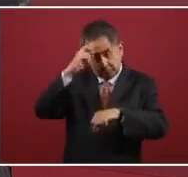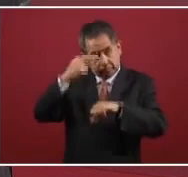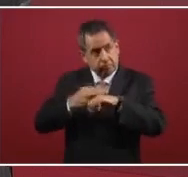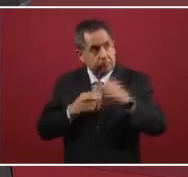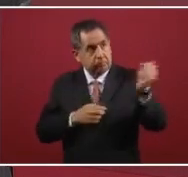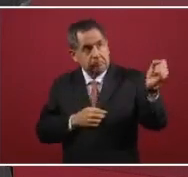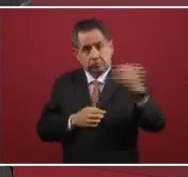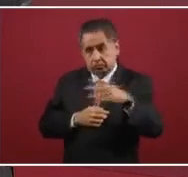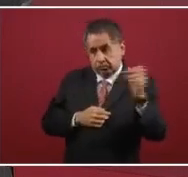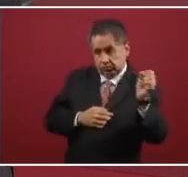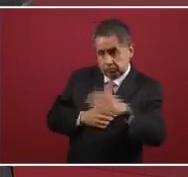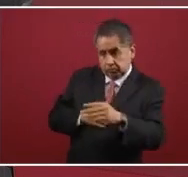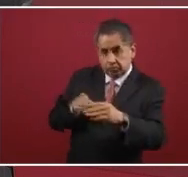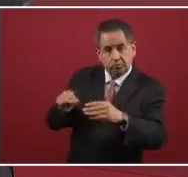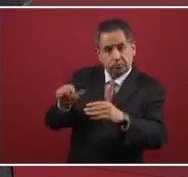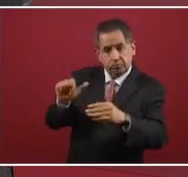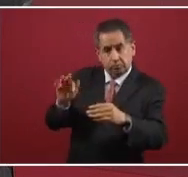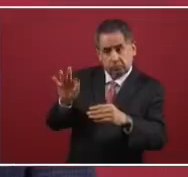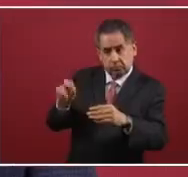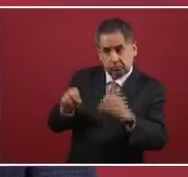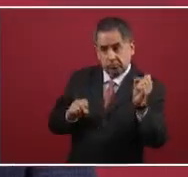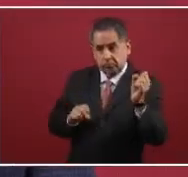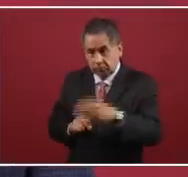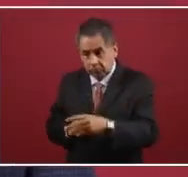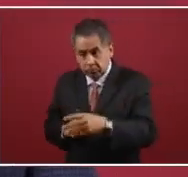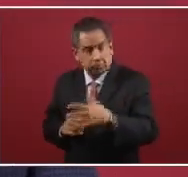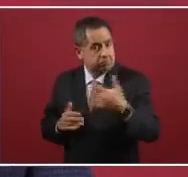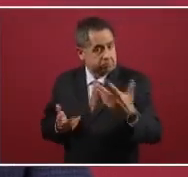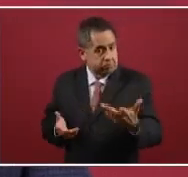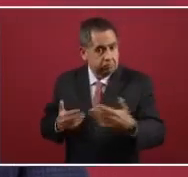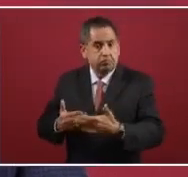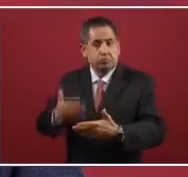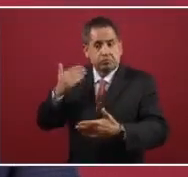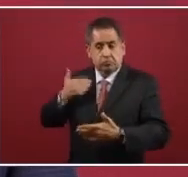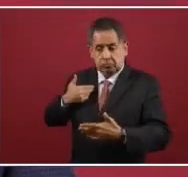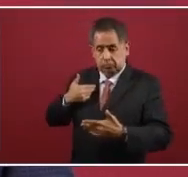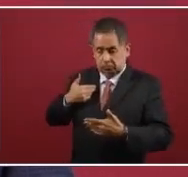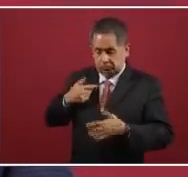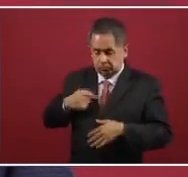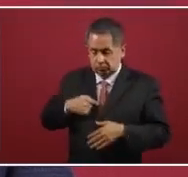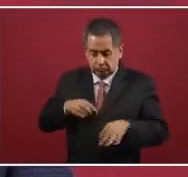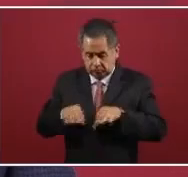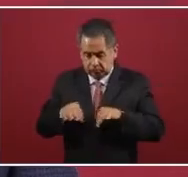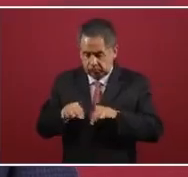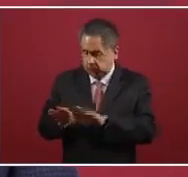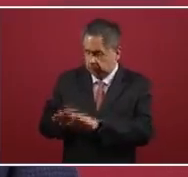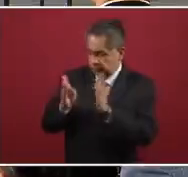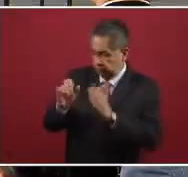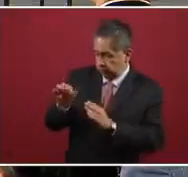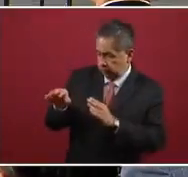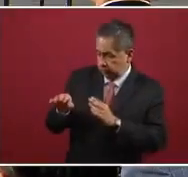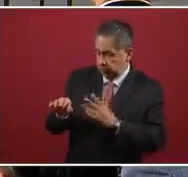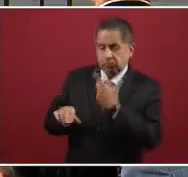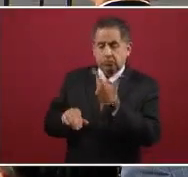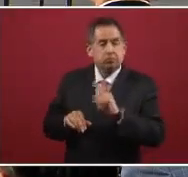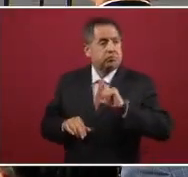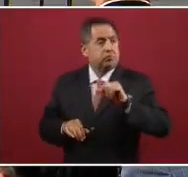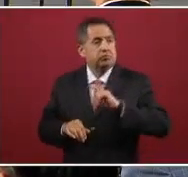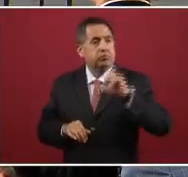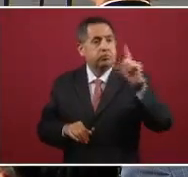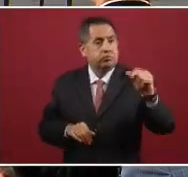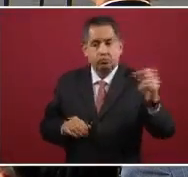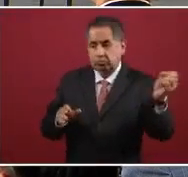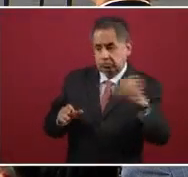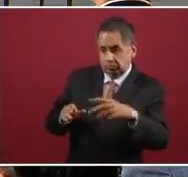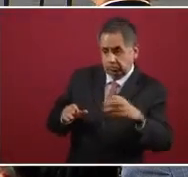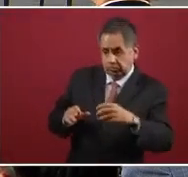a una Afore, ya sea que la hubieran abierto previamente a salir del país o que pudieran abrir una cuenta para